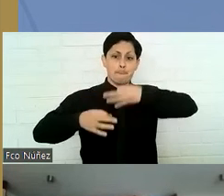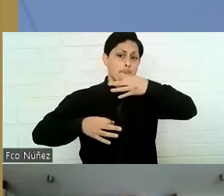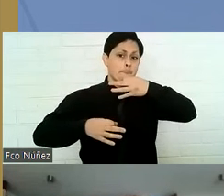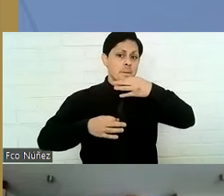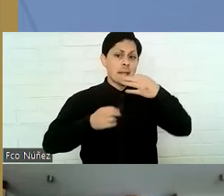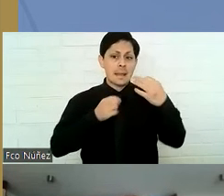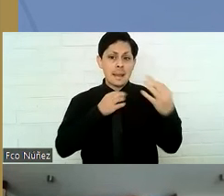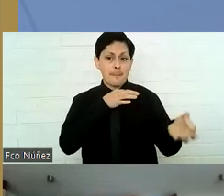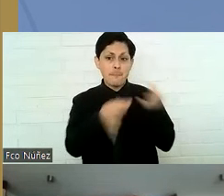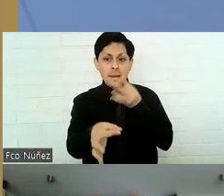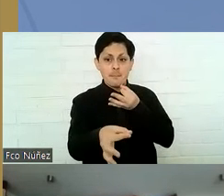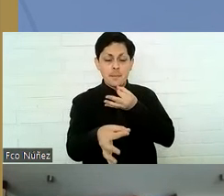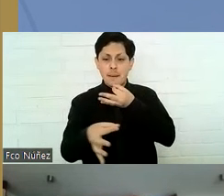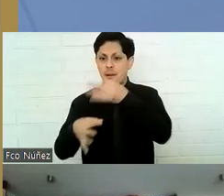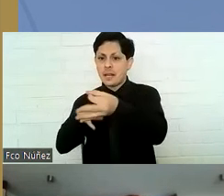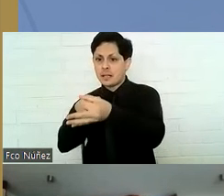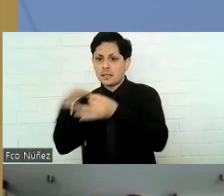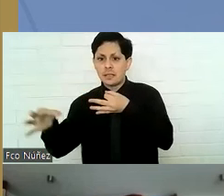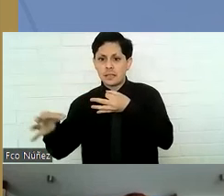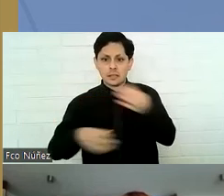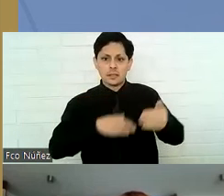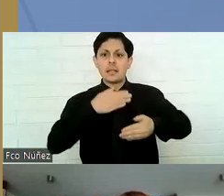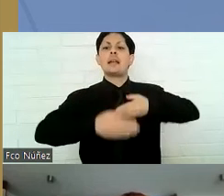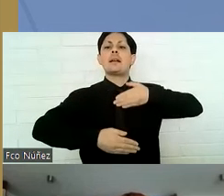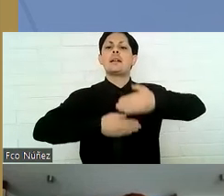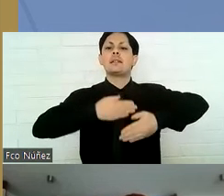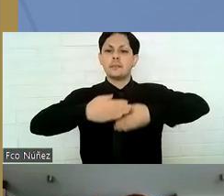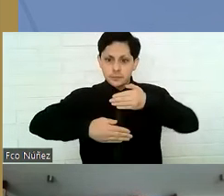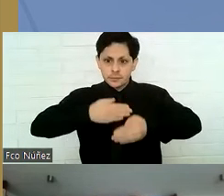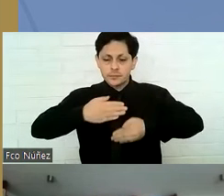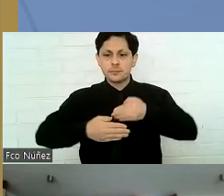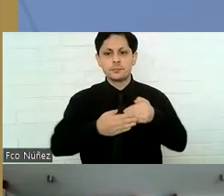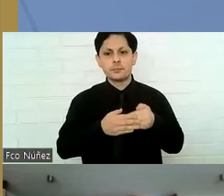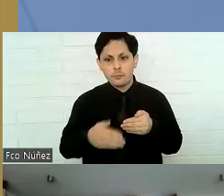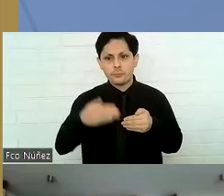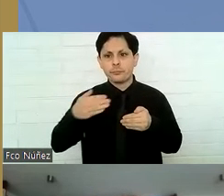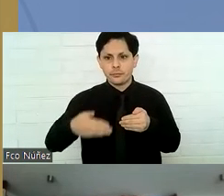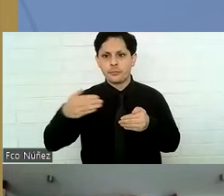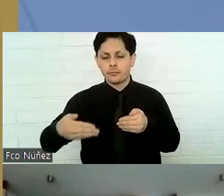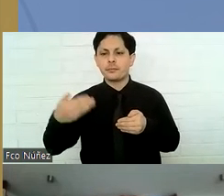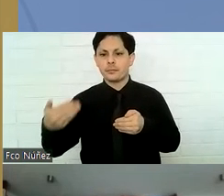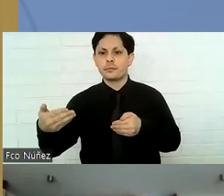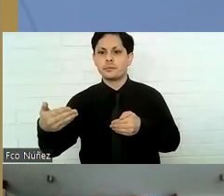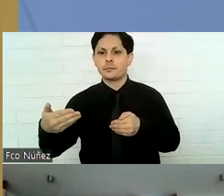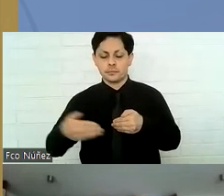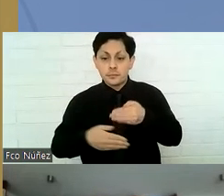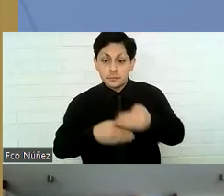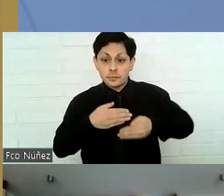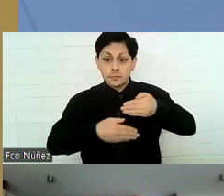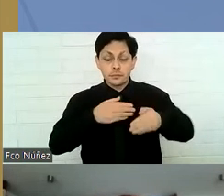tienen y empezar nosotros a aproximarla, a dar cuenta de ella, a